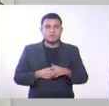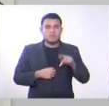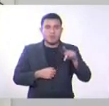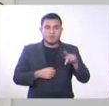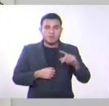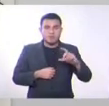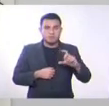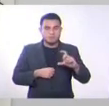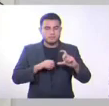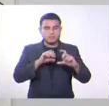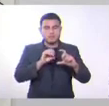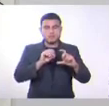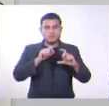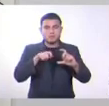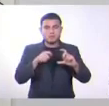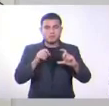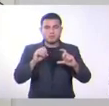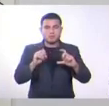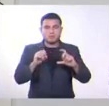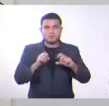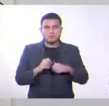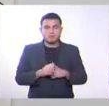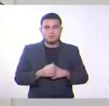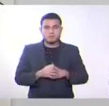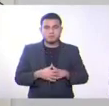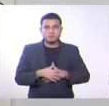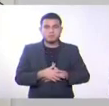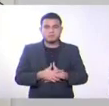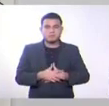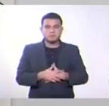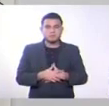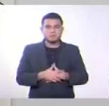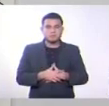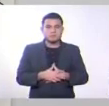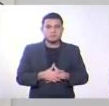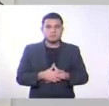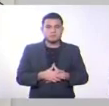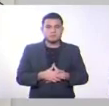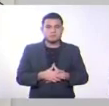coordenadas 0,0, es decir, que va a estar aquí.